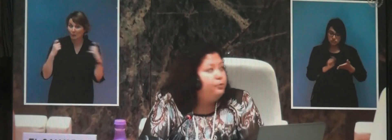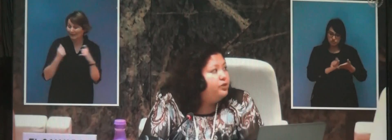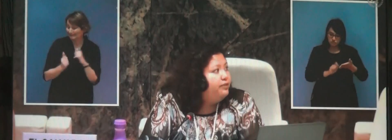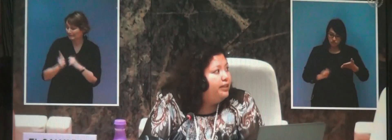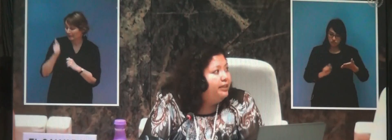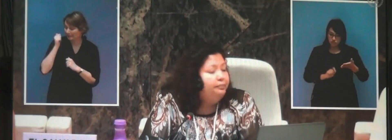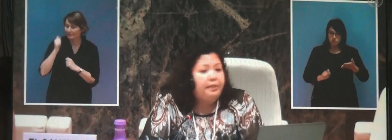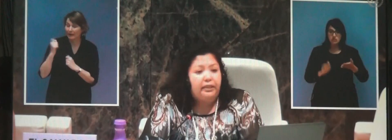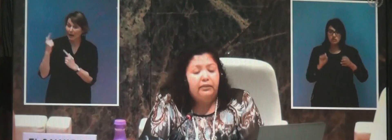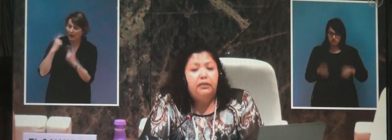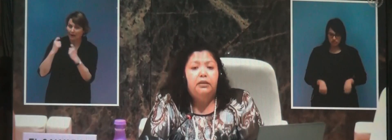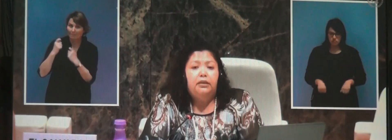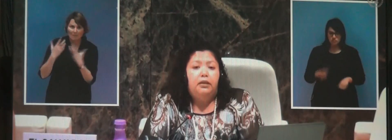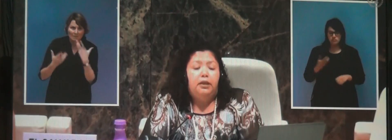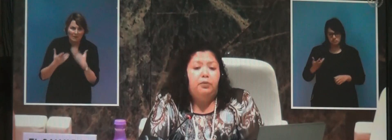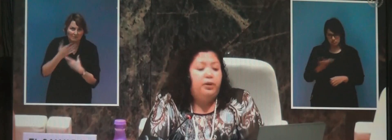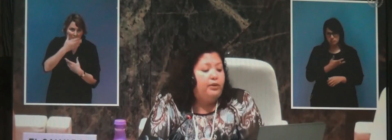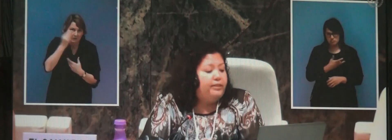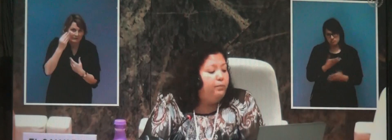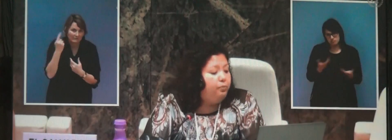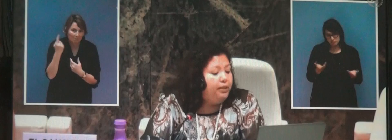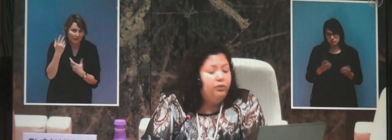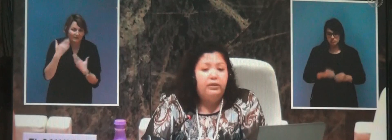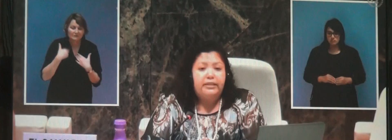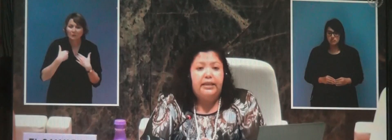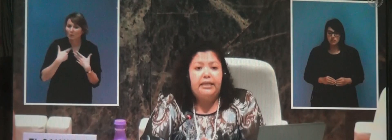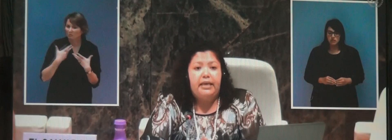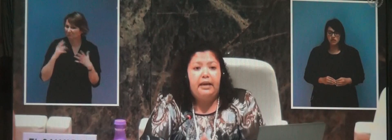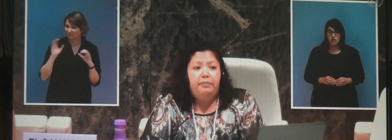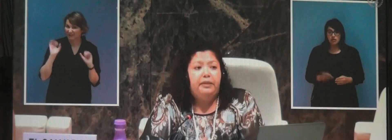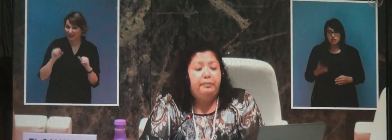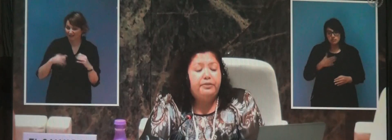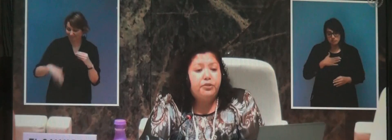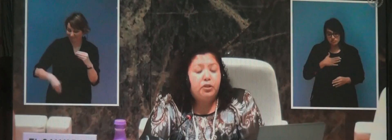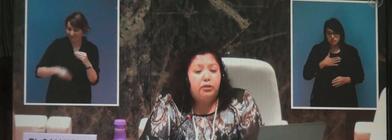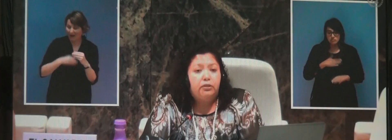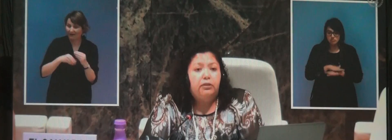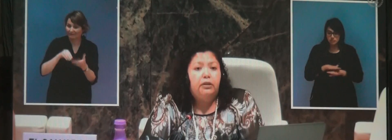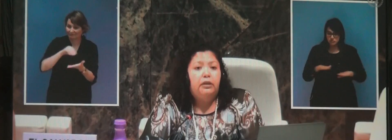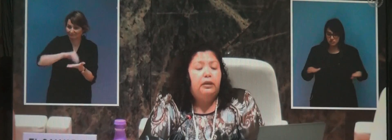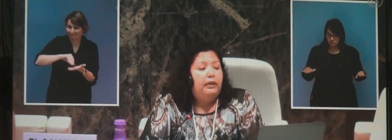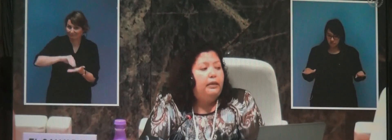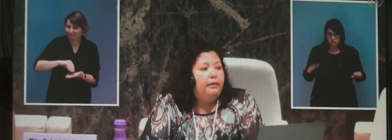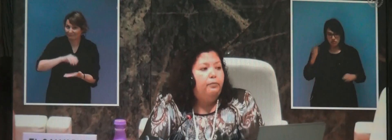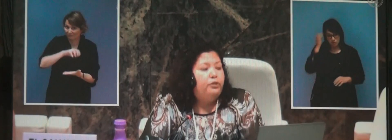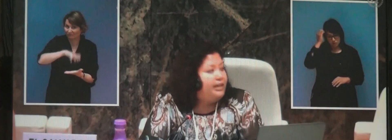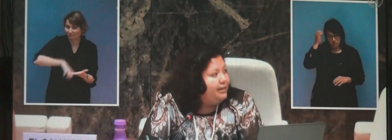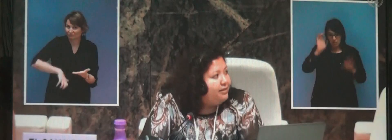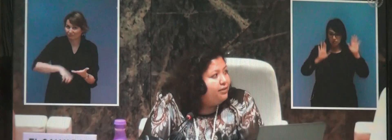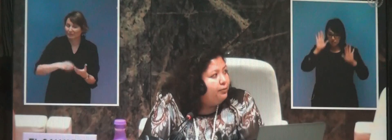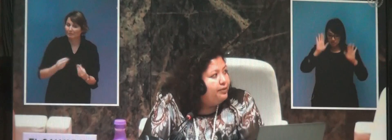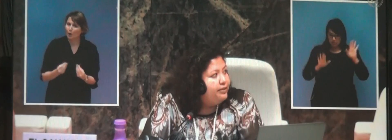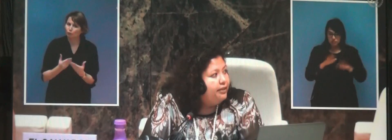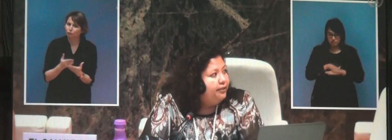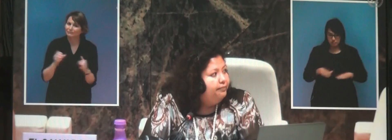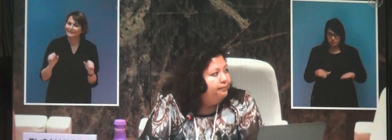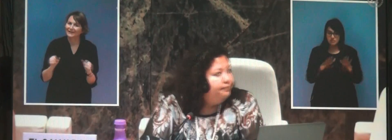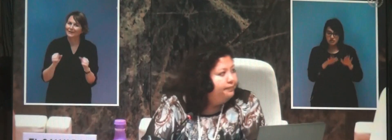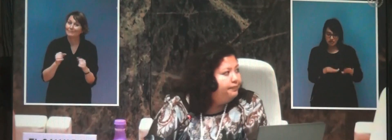esa posibilidad también. Y bueno, hasta el momento, hasta aquí llega mi intervención. Muchas gracias, señor